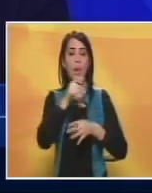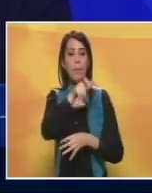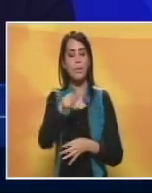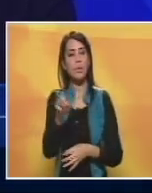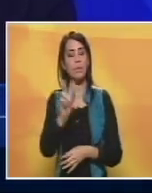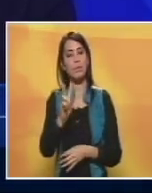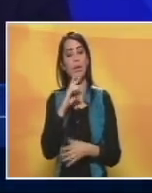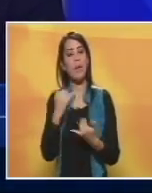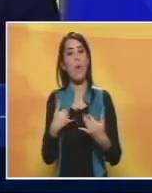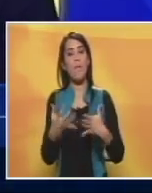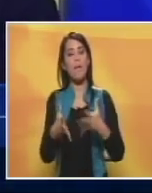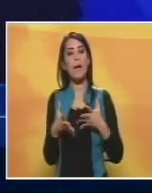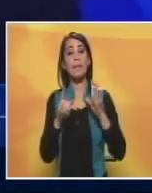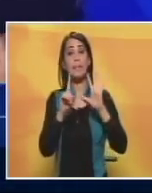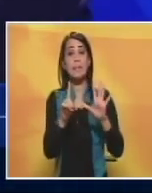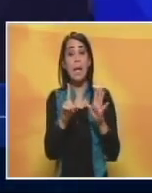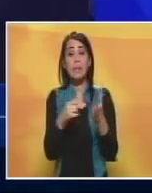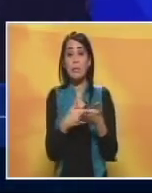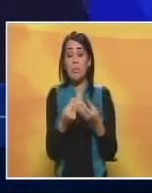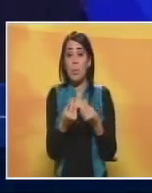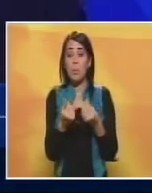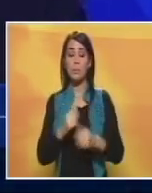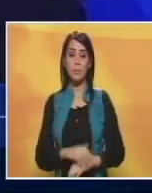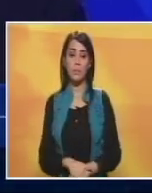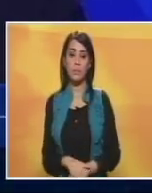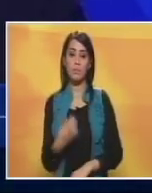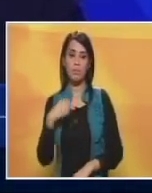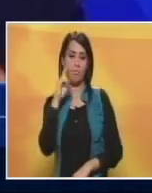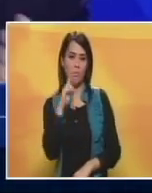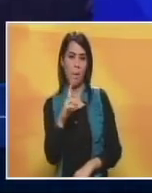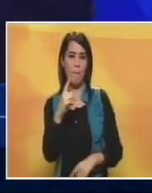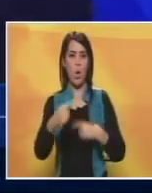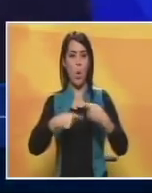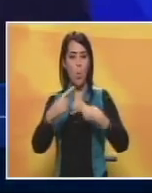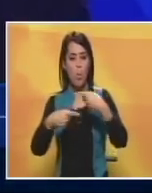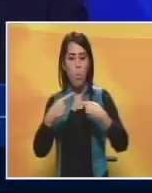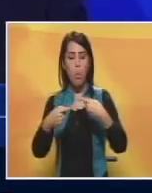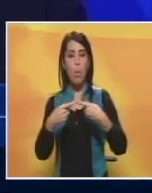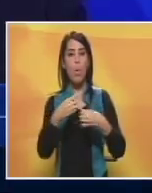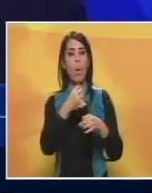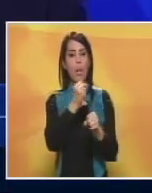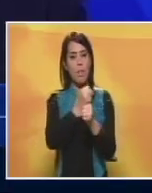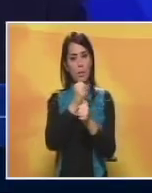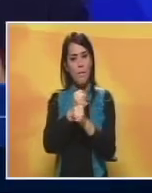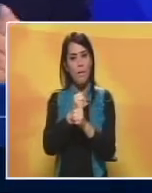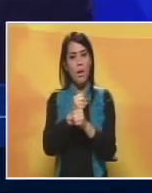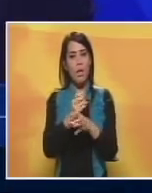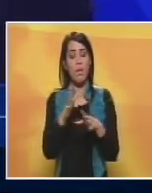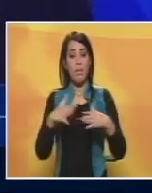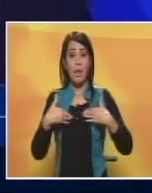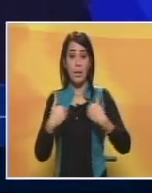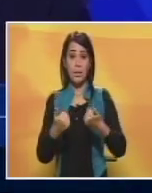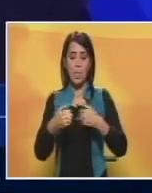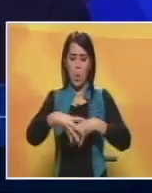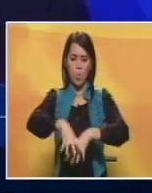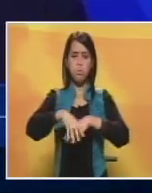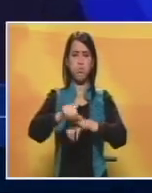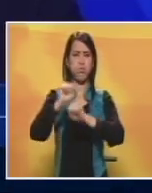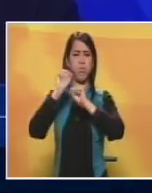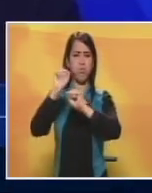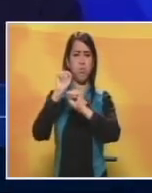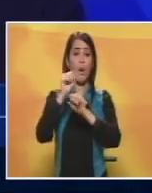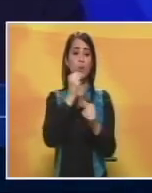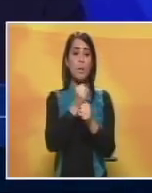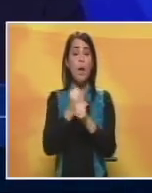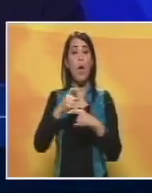va a ganar 6 bolívares. Vemos como todos los días los trabajadores de la salud están protestando, los